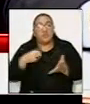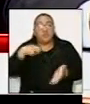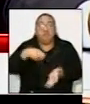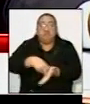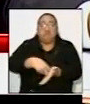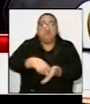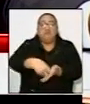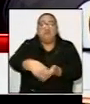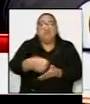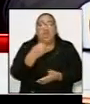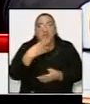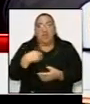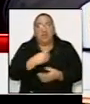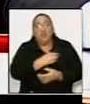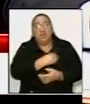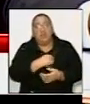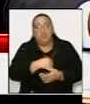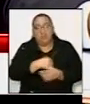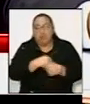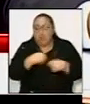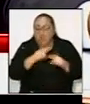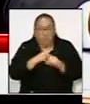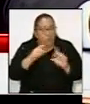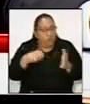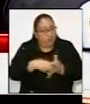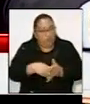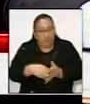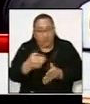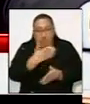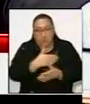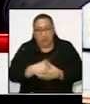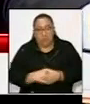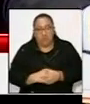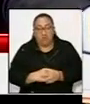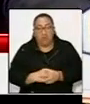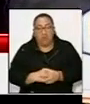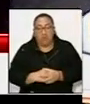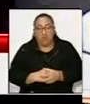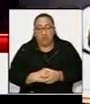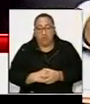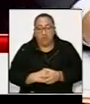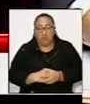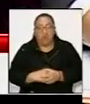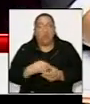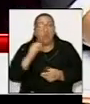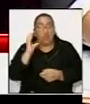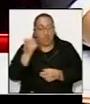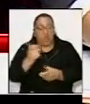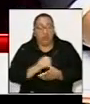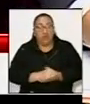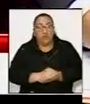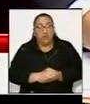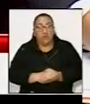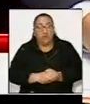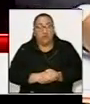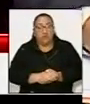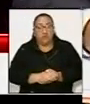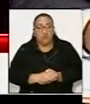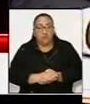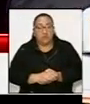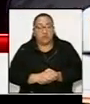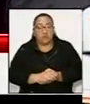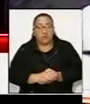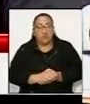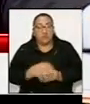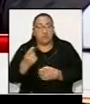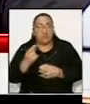a lo que quiere el ejecutivo todos nos vamos de hoy a presidente yo creo aún más tan